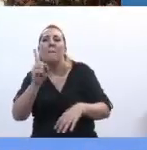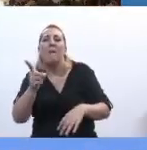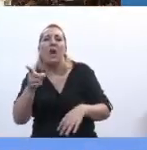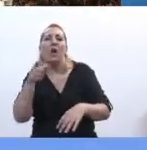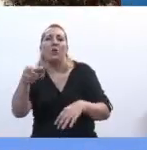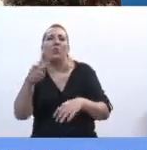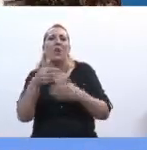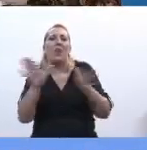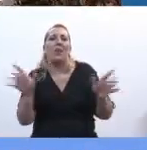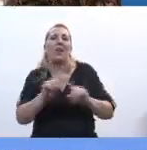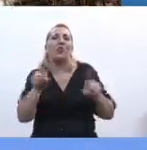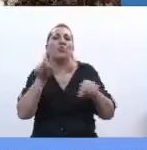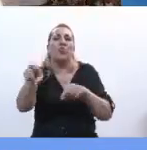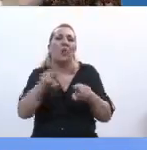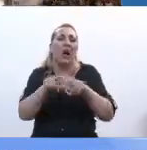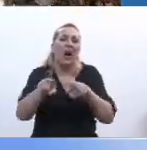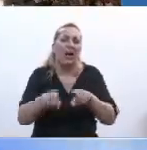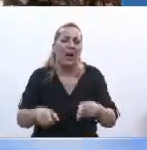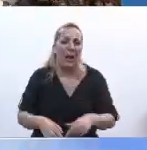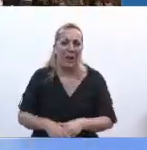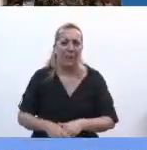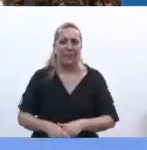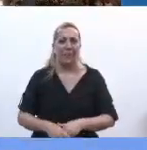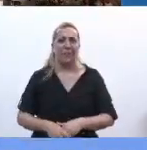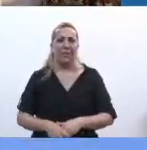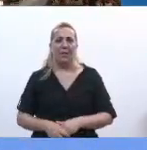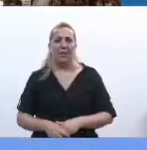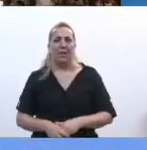ni su carrera ni ximo en su matrícula